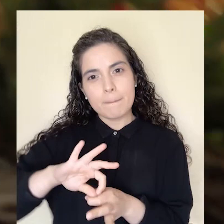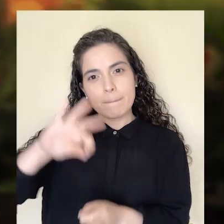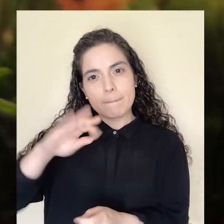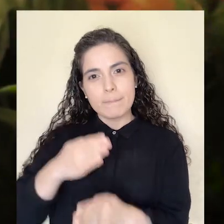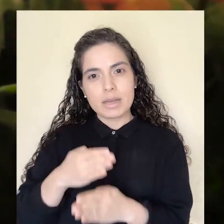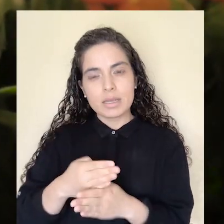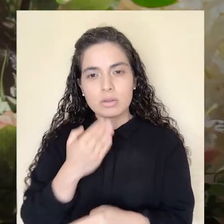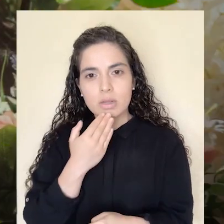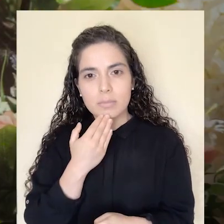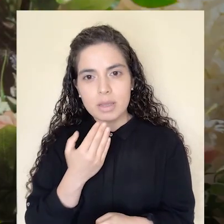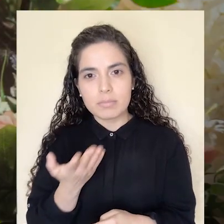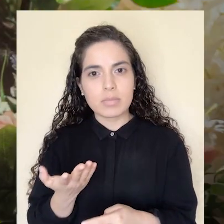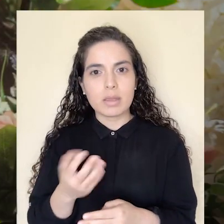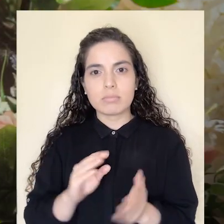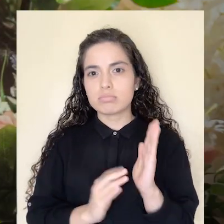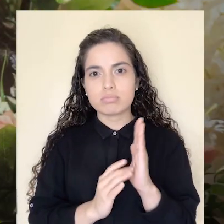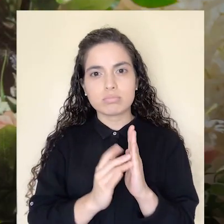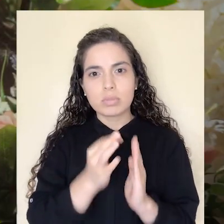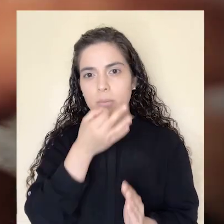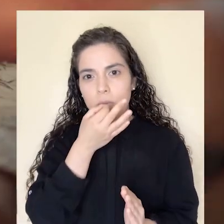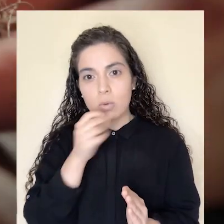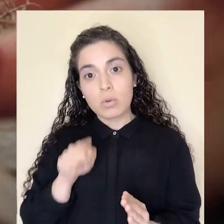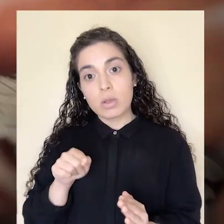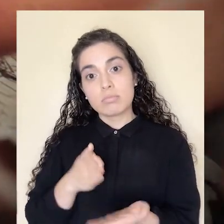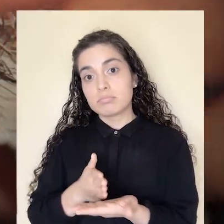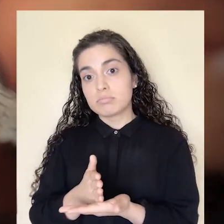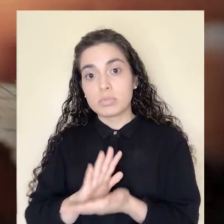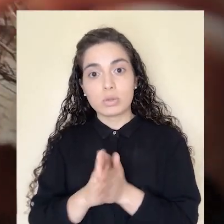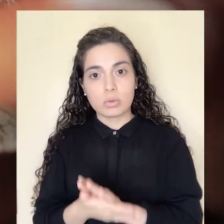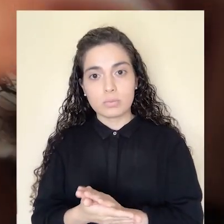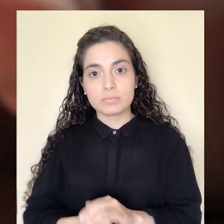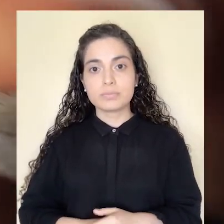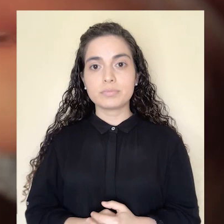buscaba, musgos, y así empezó todo.